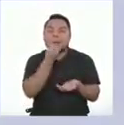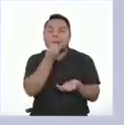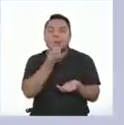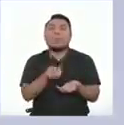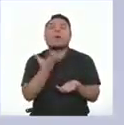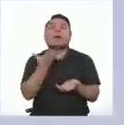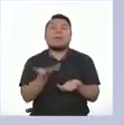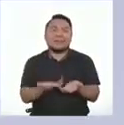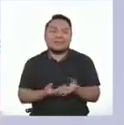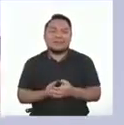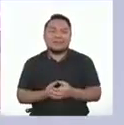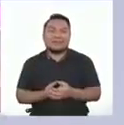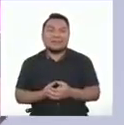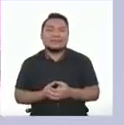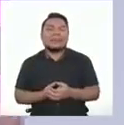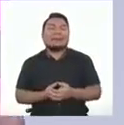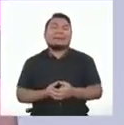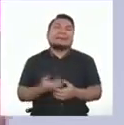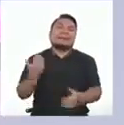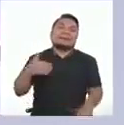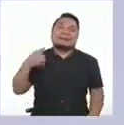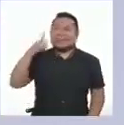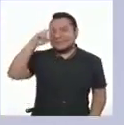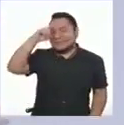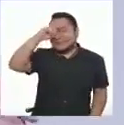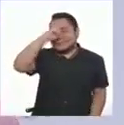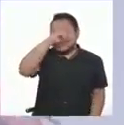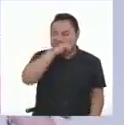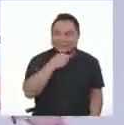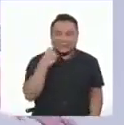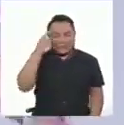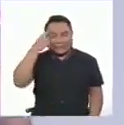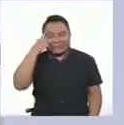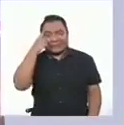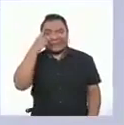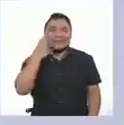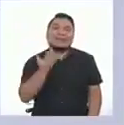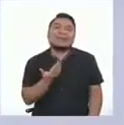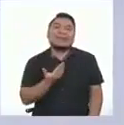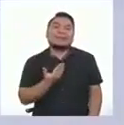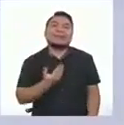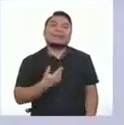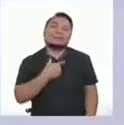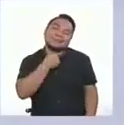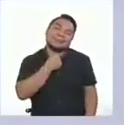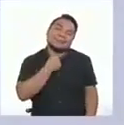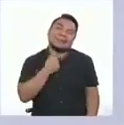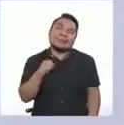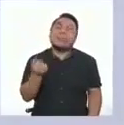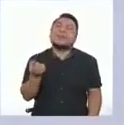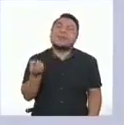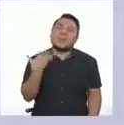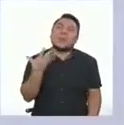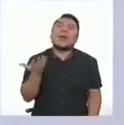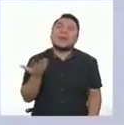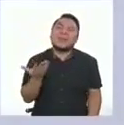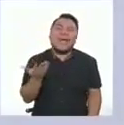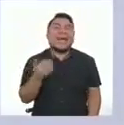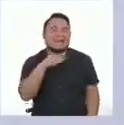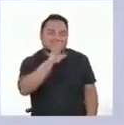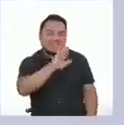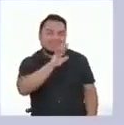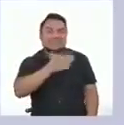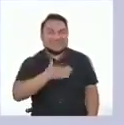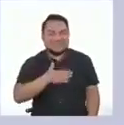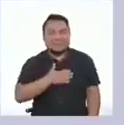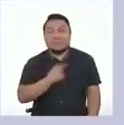proteína? Uy, profesora, ahora sí me la puso bien difícil, pero sí me interesa igual. Tranquila, Patricia. Antes de